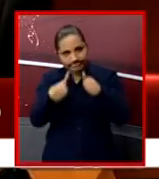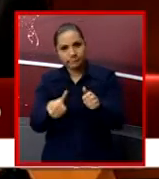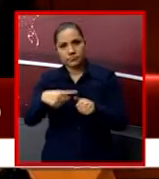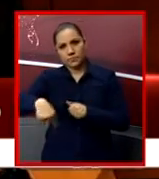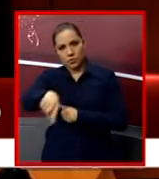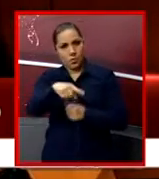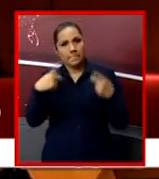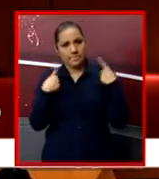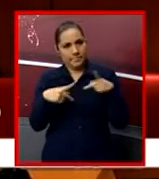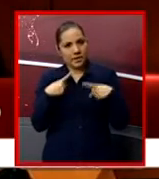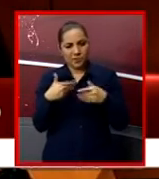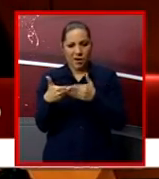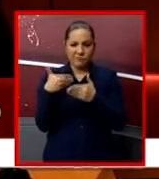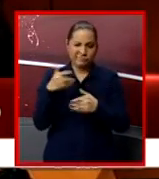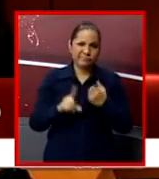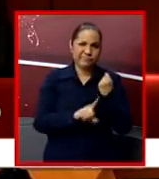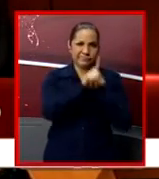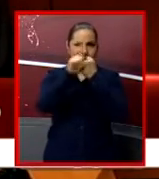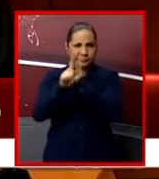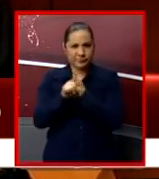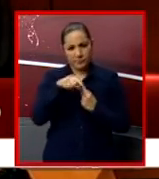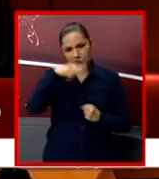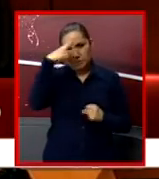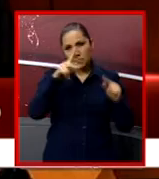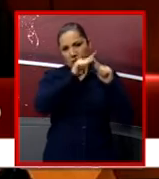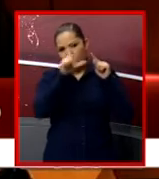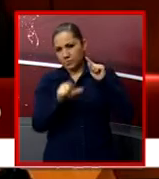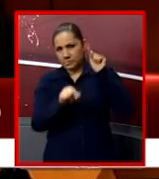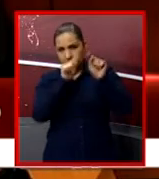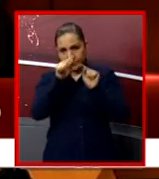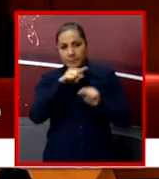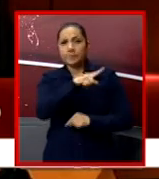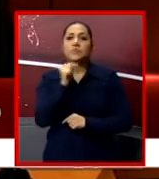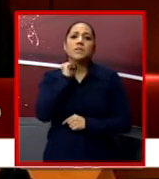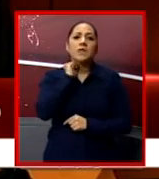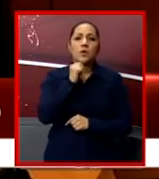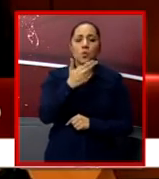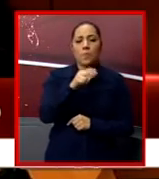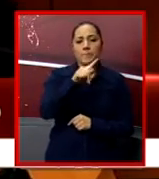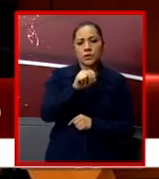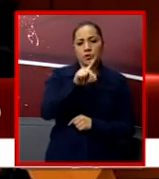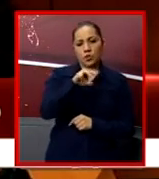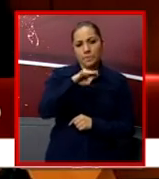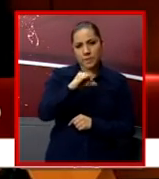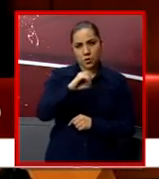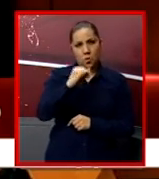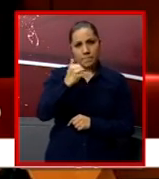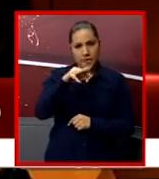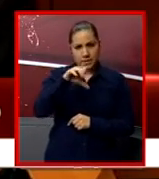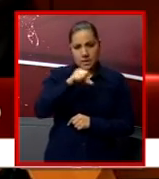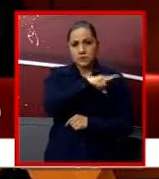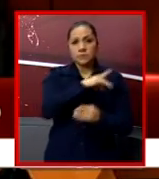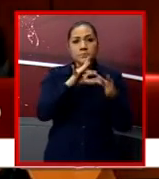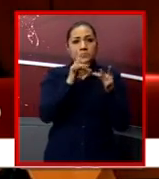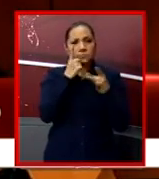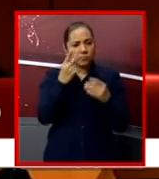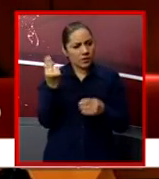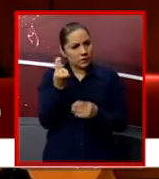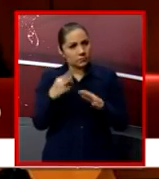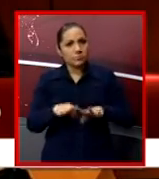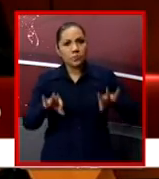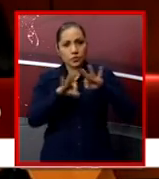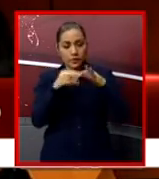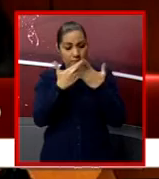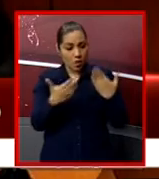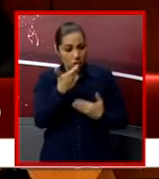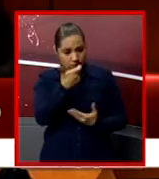personas damnificadas en las zonas de mayor afectación en el país. El senador Humberto Domingo Mayans Canaval destacó la necesidad de